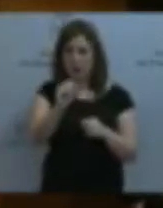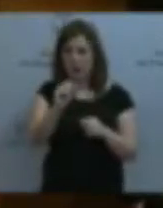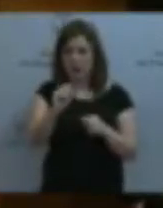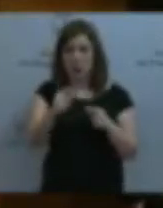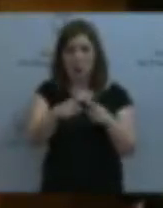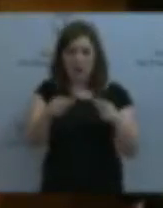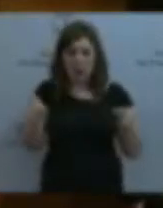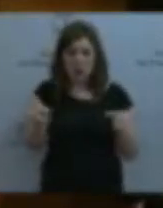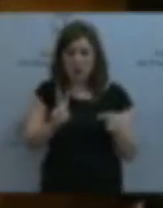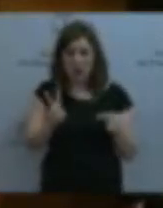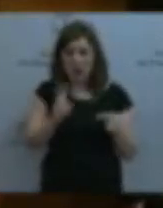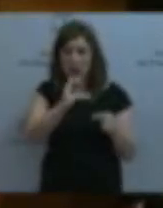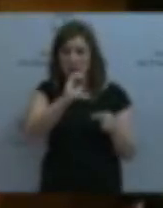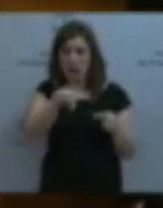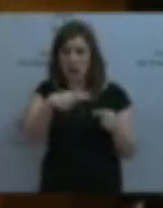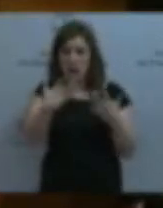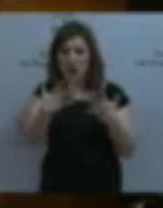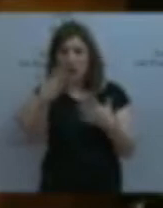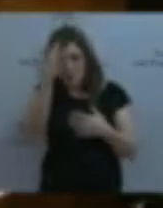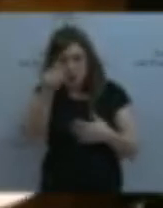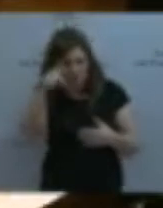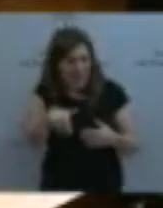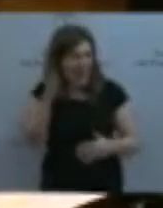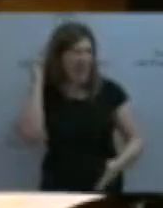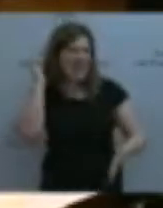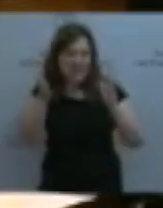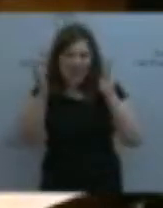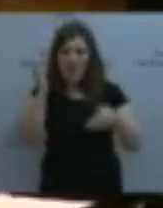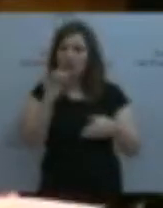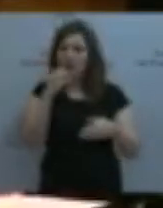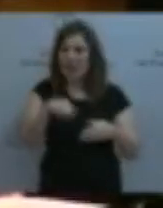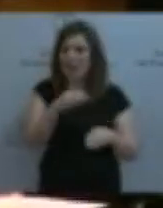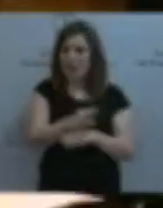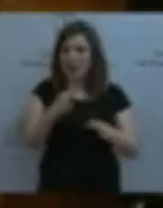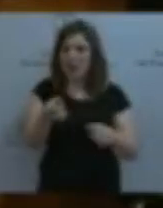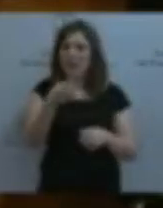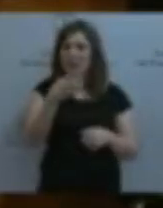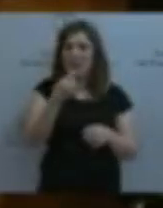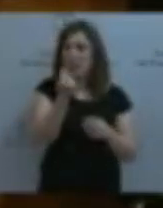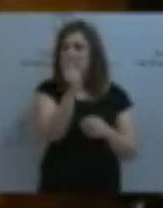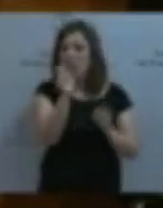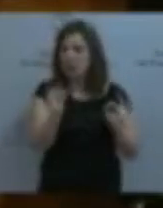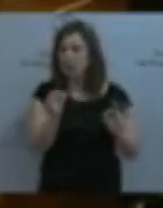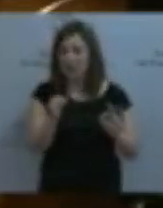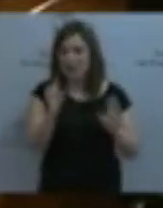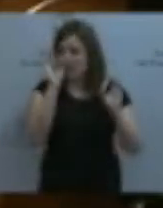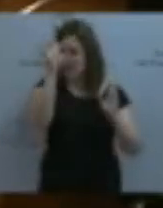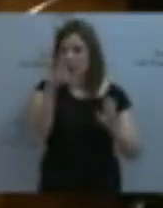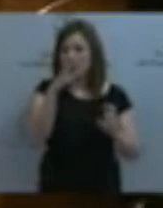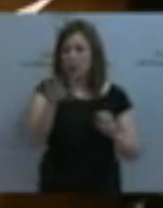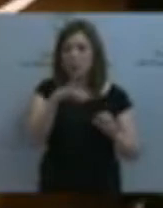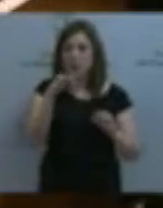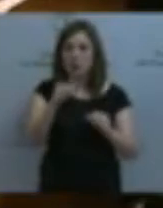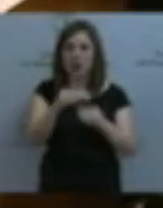que tuviésemos esos precios aquí en nuestra propia cafetería del Parlamento, ¿no? A alguien le llamaría la atención que se ofrezcan bocadillos de chorizo